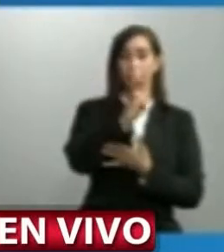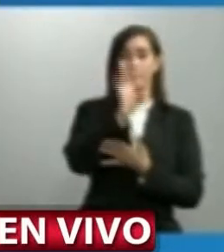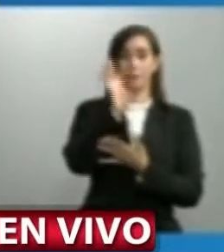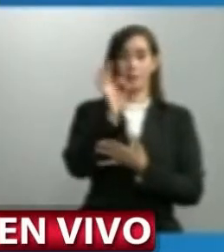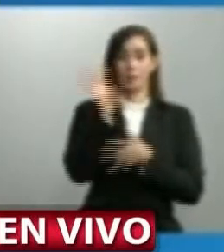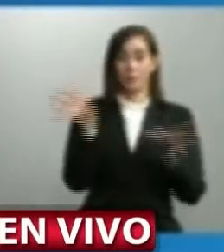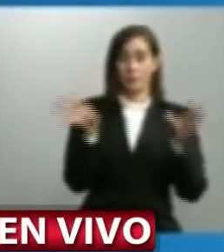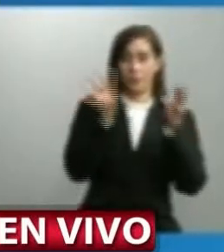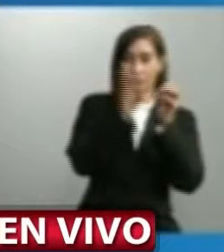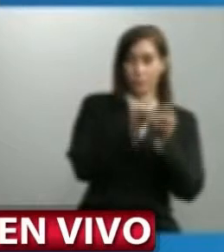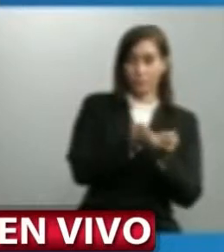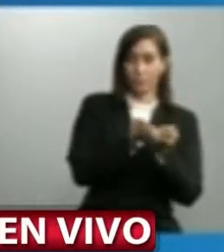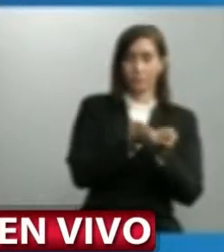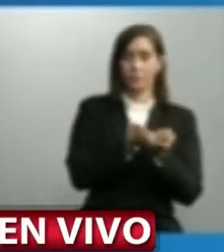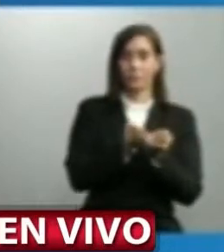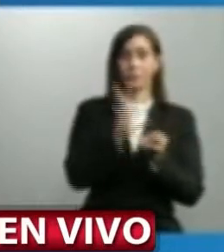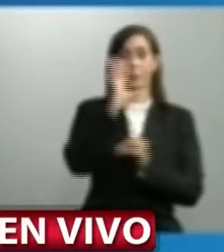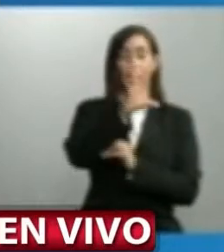869 acumulados,